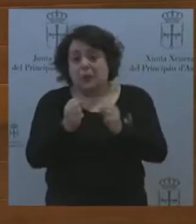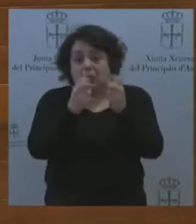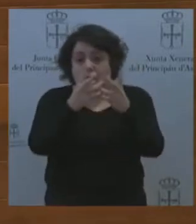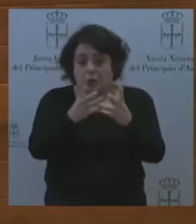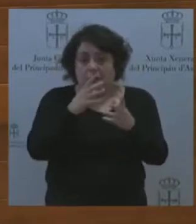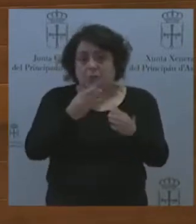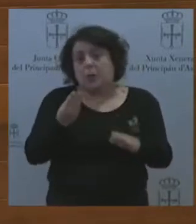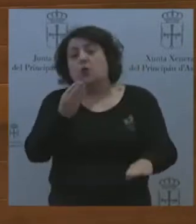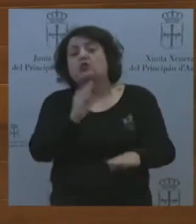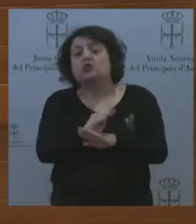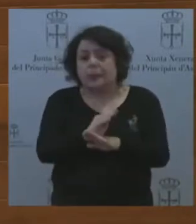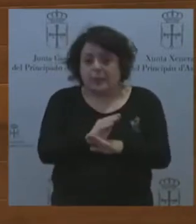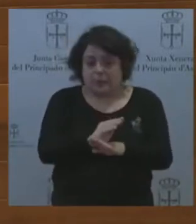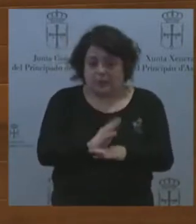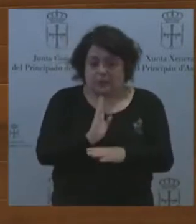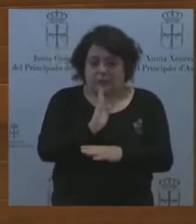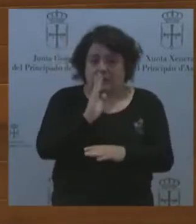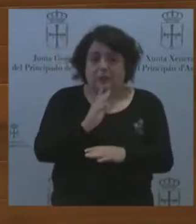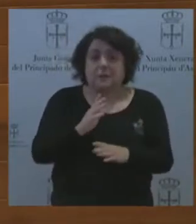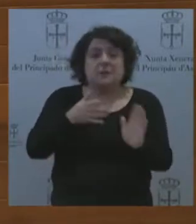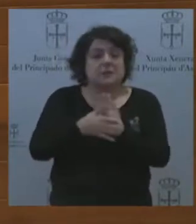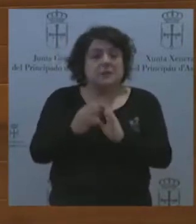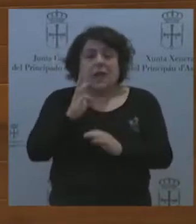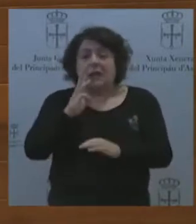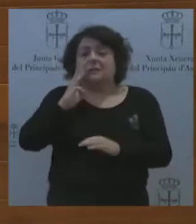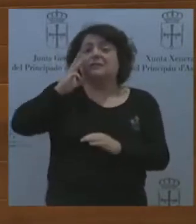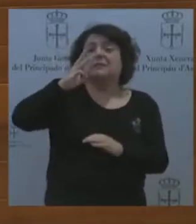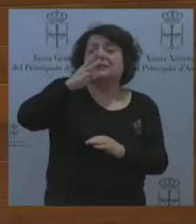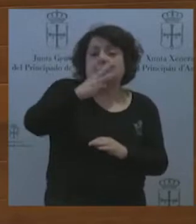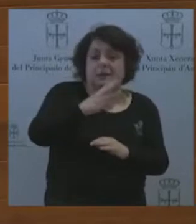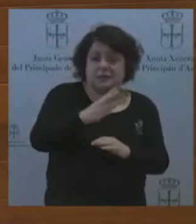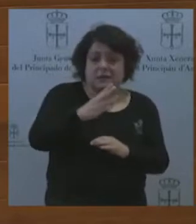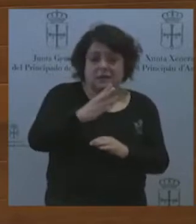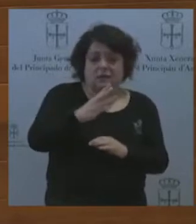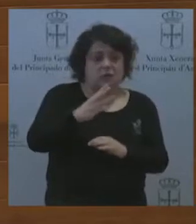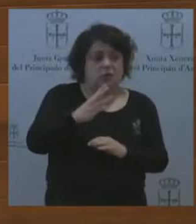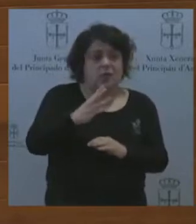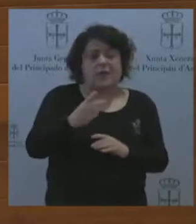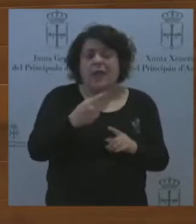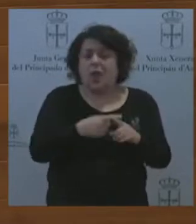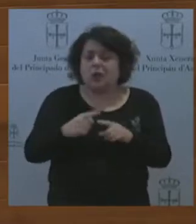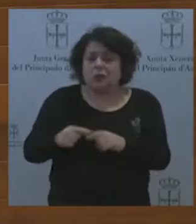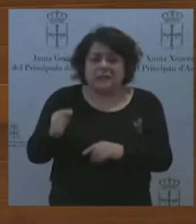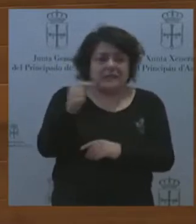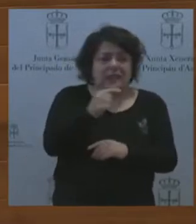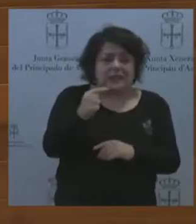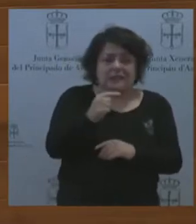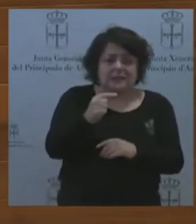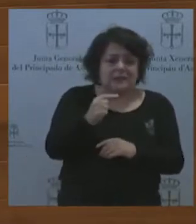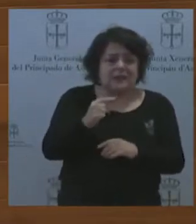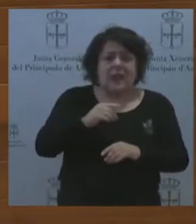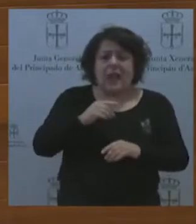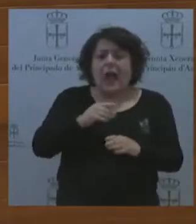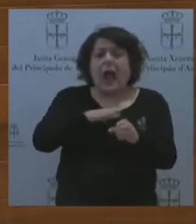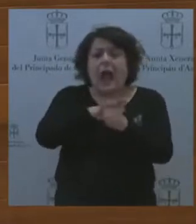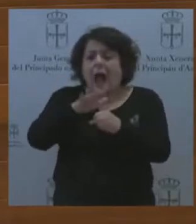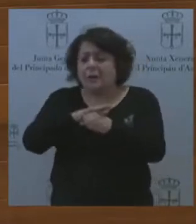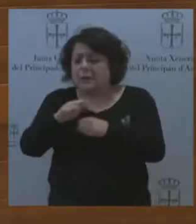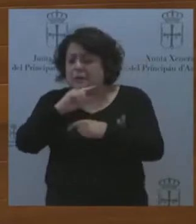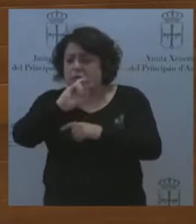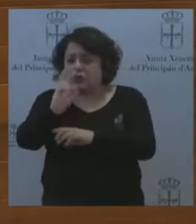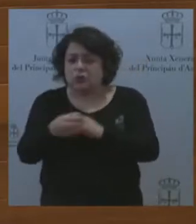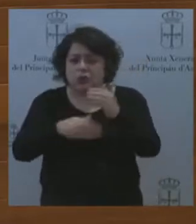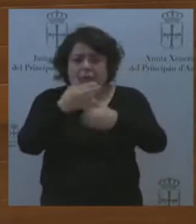años de sinsabores que tampoco han servido para avanzar en otros ámbitos y en los muchos problemas que padece